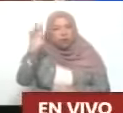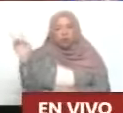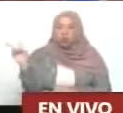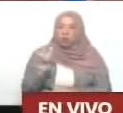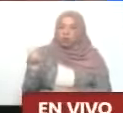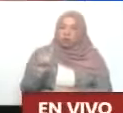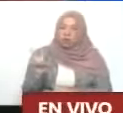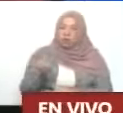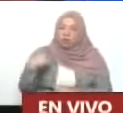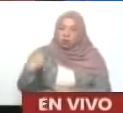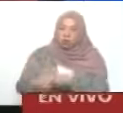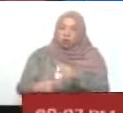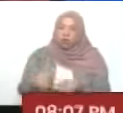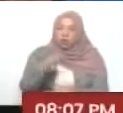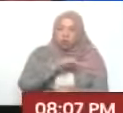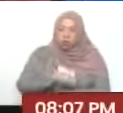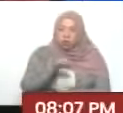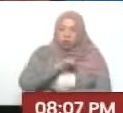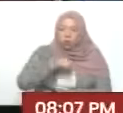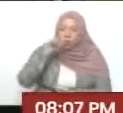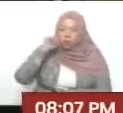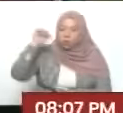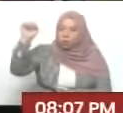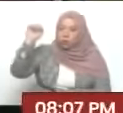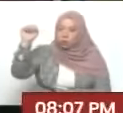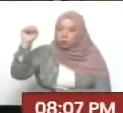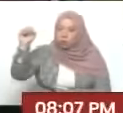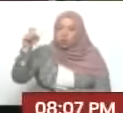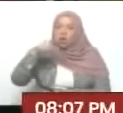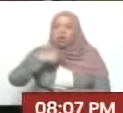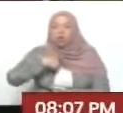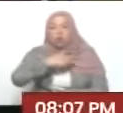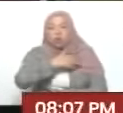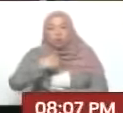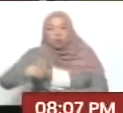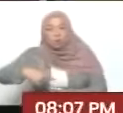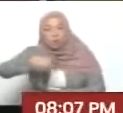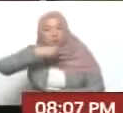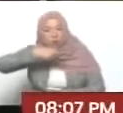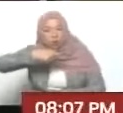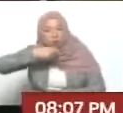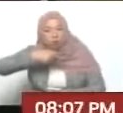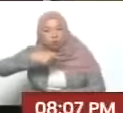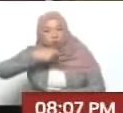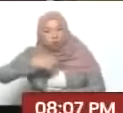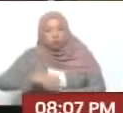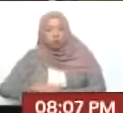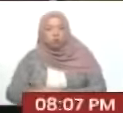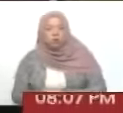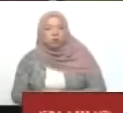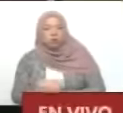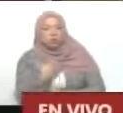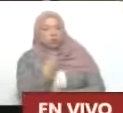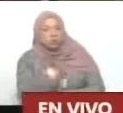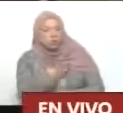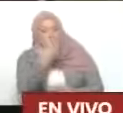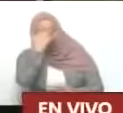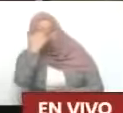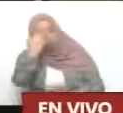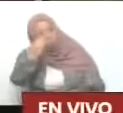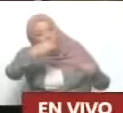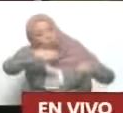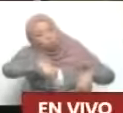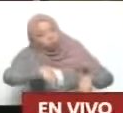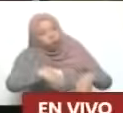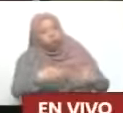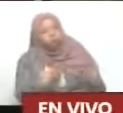de transición al socialismo. Y ahí hay una cosa que quiero preguntarle. Habla usted de los cinco consensos. Los cinco